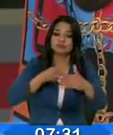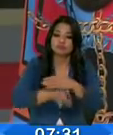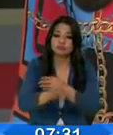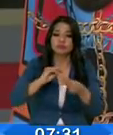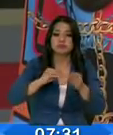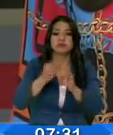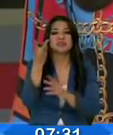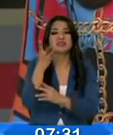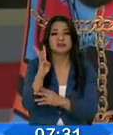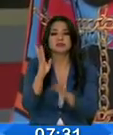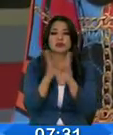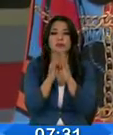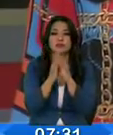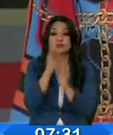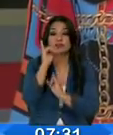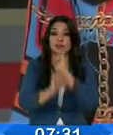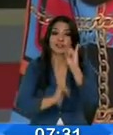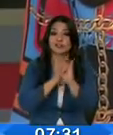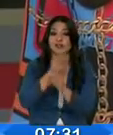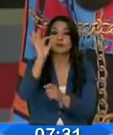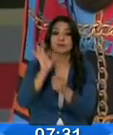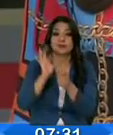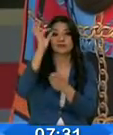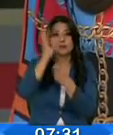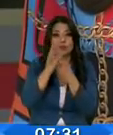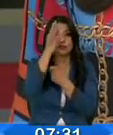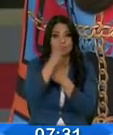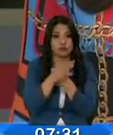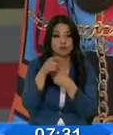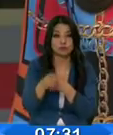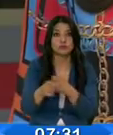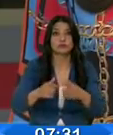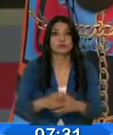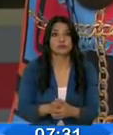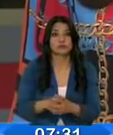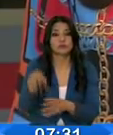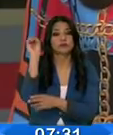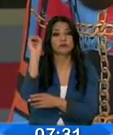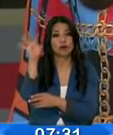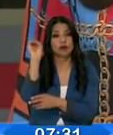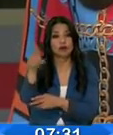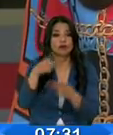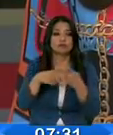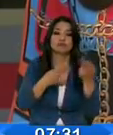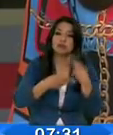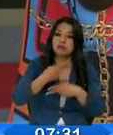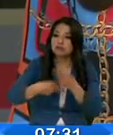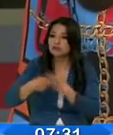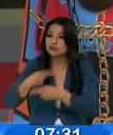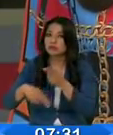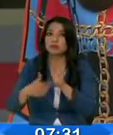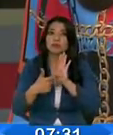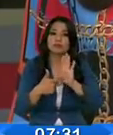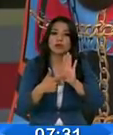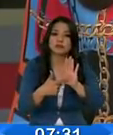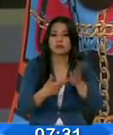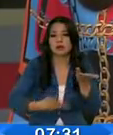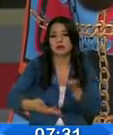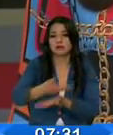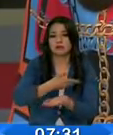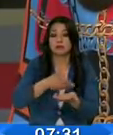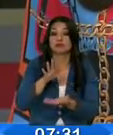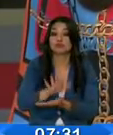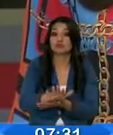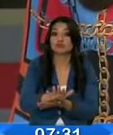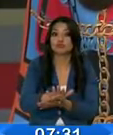Convención Internacional del Banano. En el evento se desarrollaron foros, una rueda de negocios y muestra comercial del